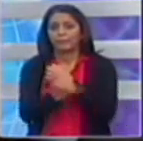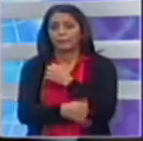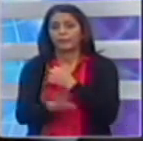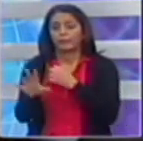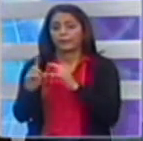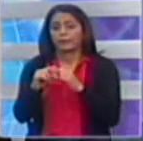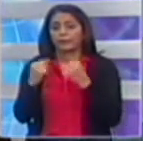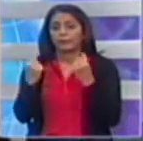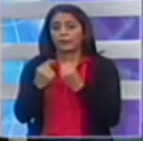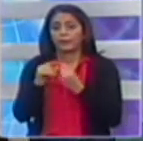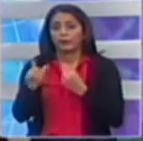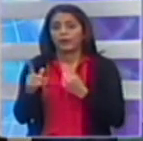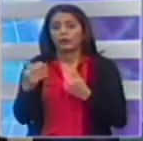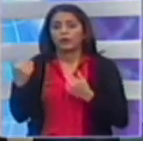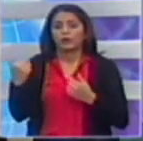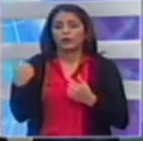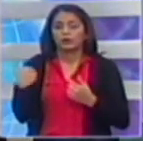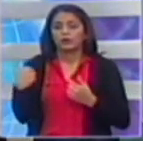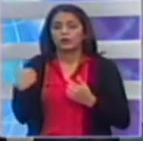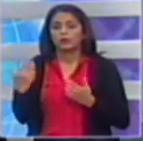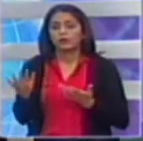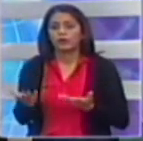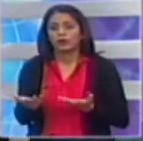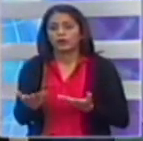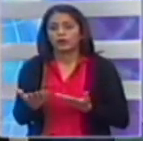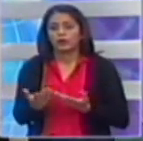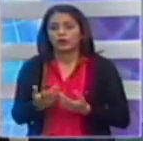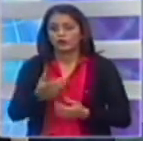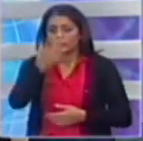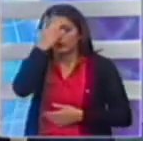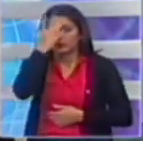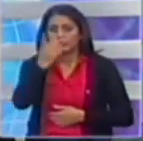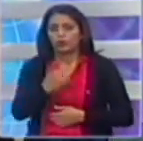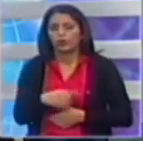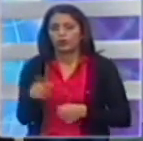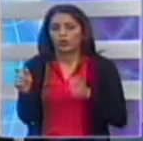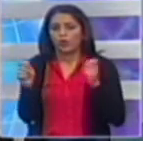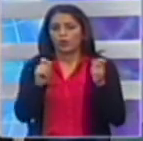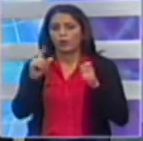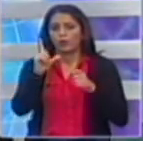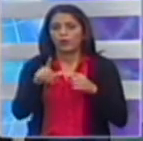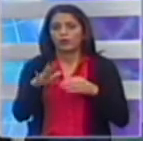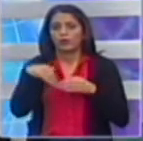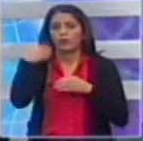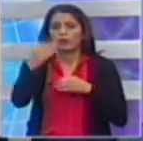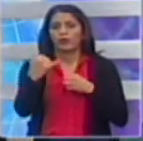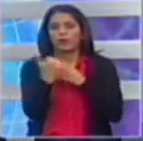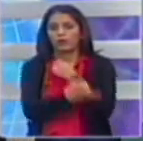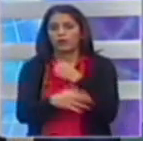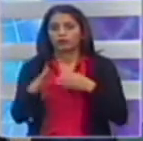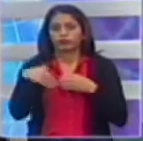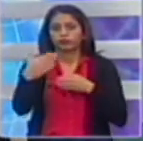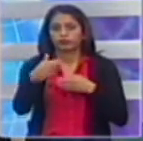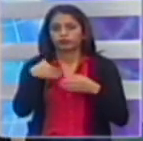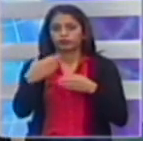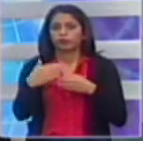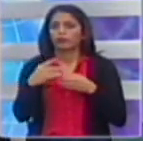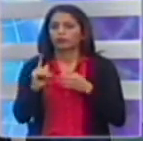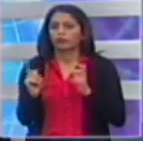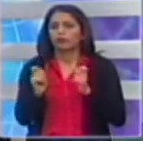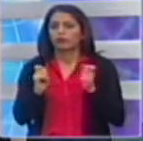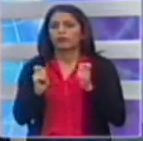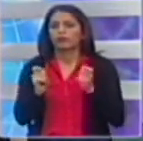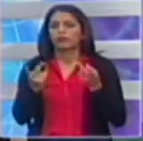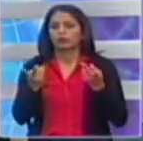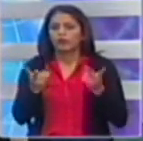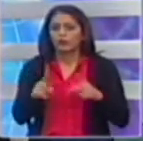postura firme en torno a una migración controlada, también ha tenido una postura muy clara en torno al libre comercio, y Donald